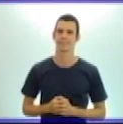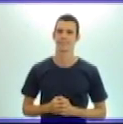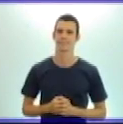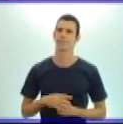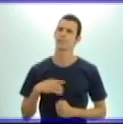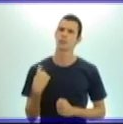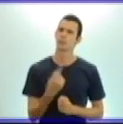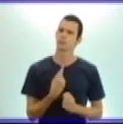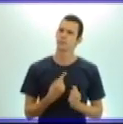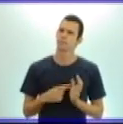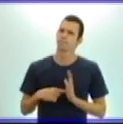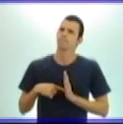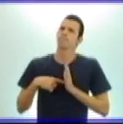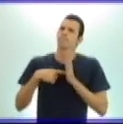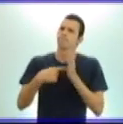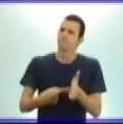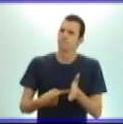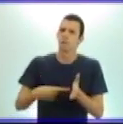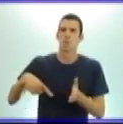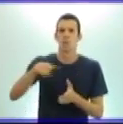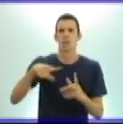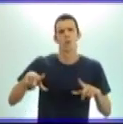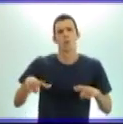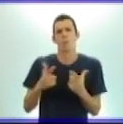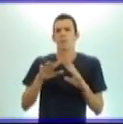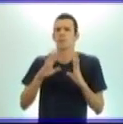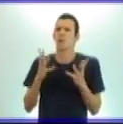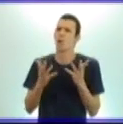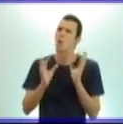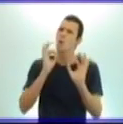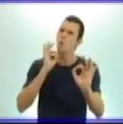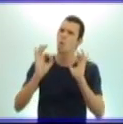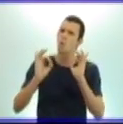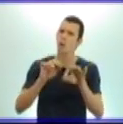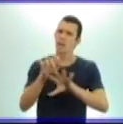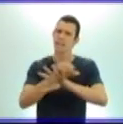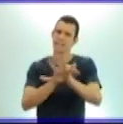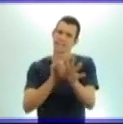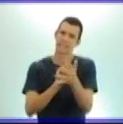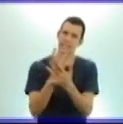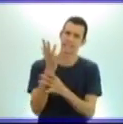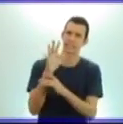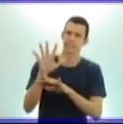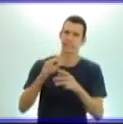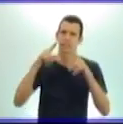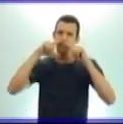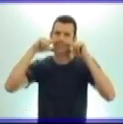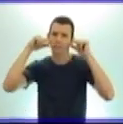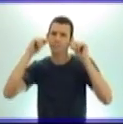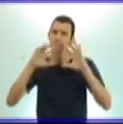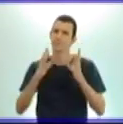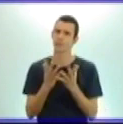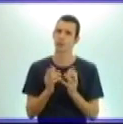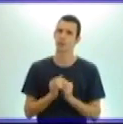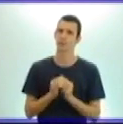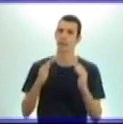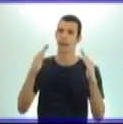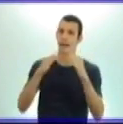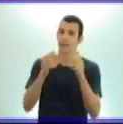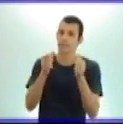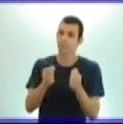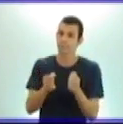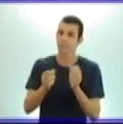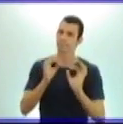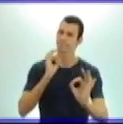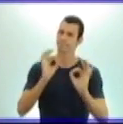con todas las medidas higiénico-sanitarias orientadas, que permanezcan en sus hogares y se